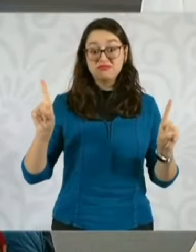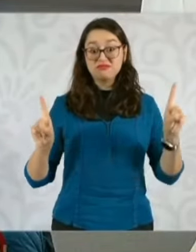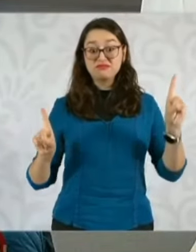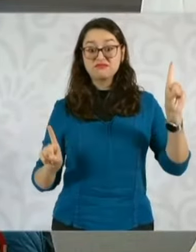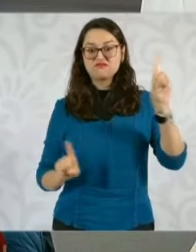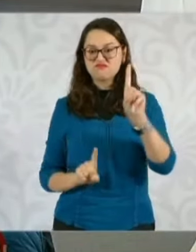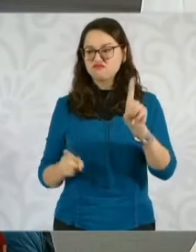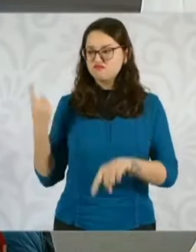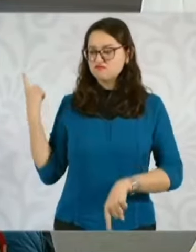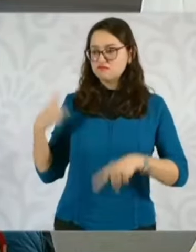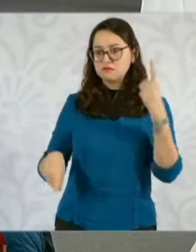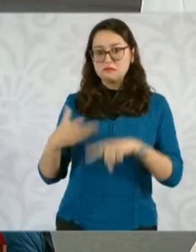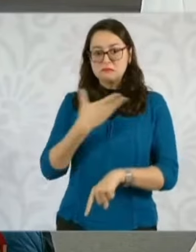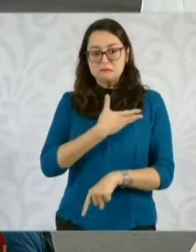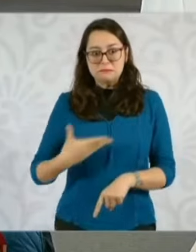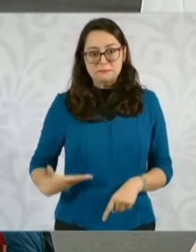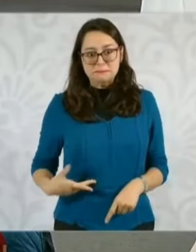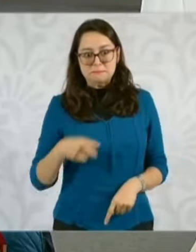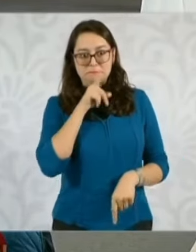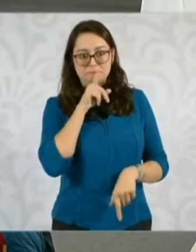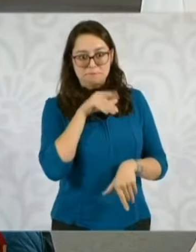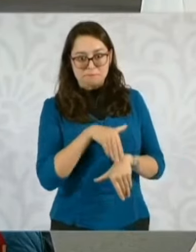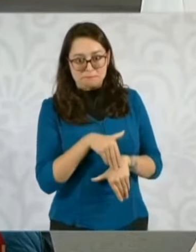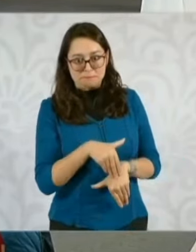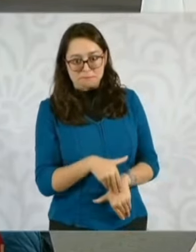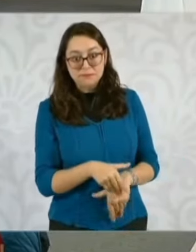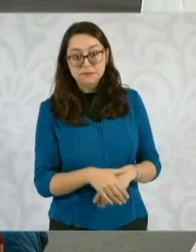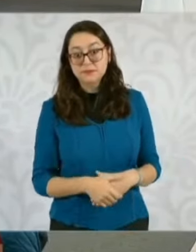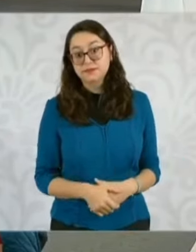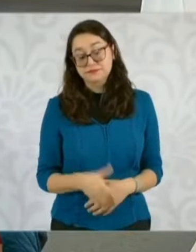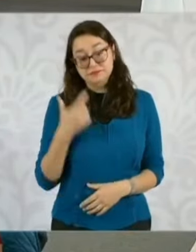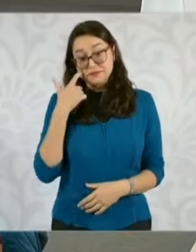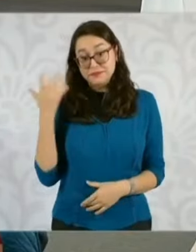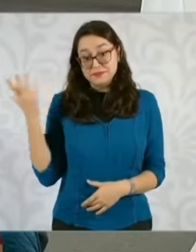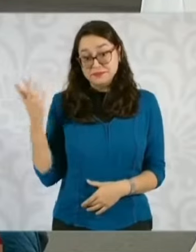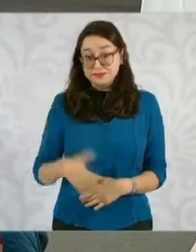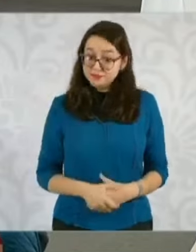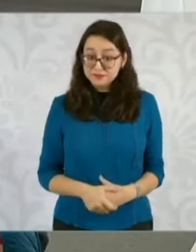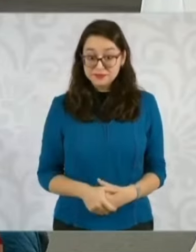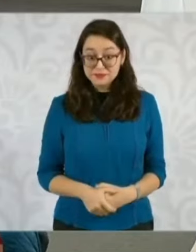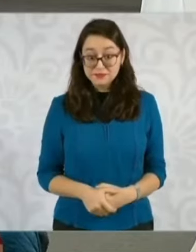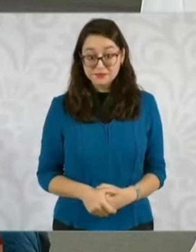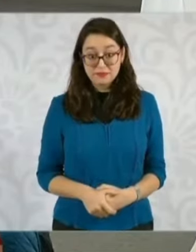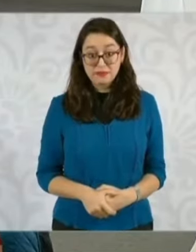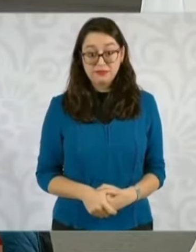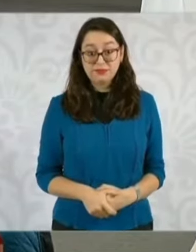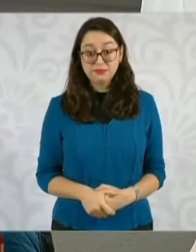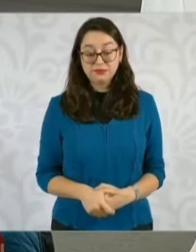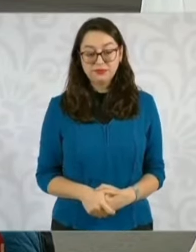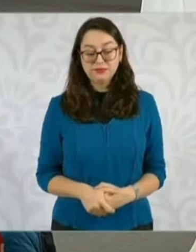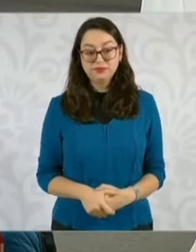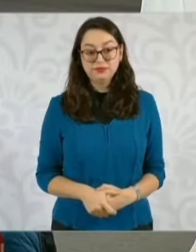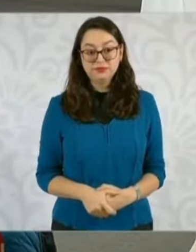Lo que sigue. Ya con eso. Se puede decir que el presidente… Entonces,